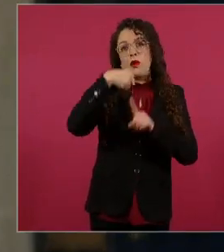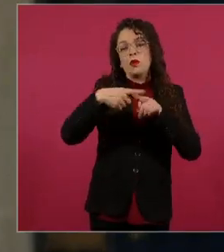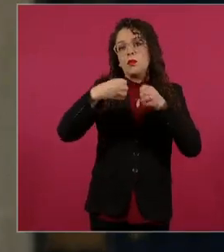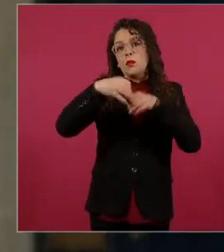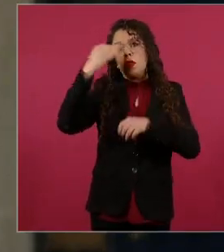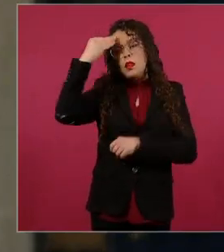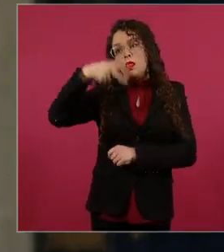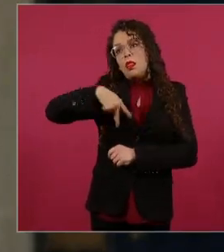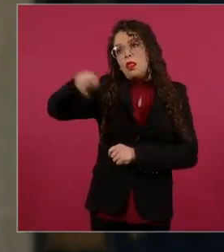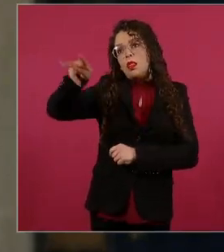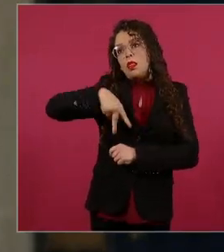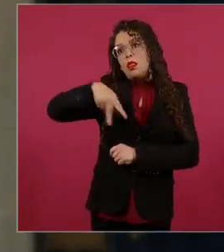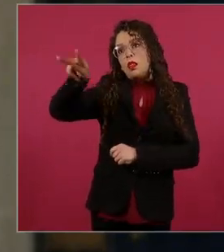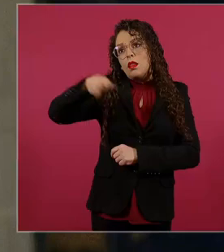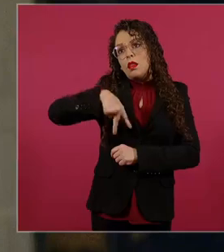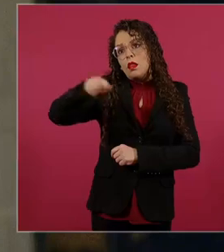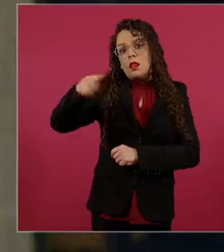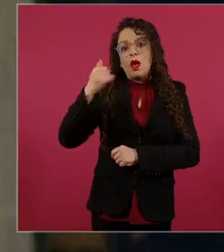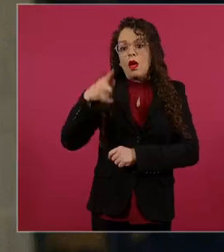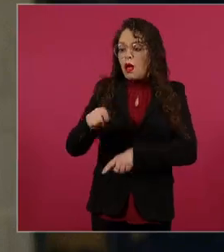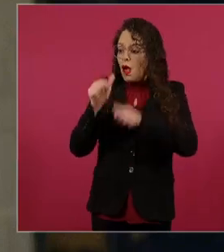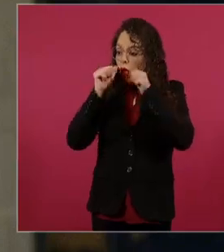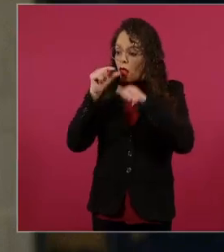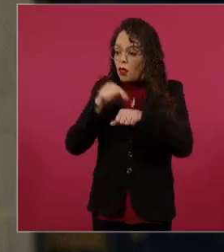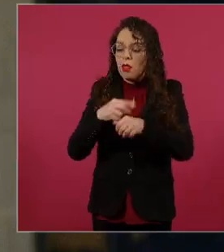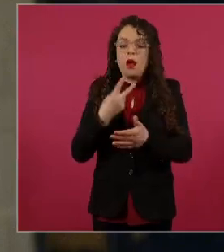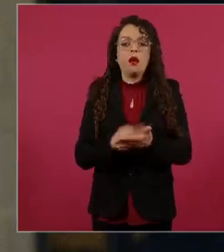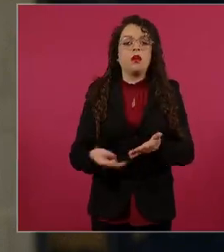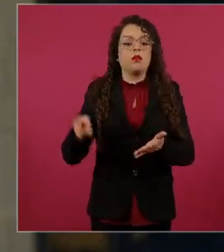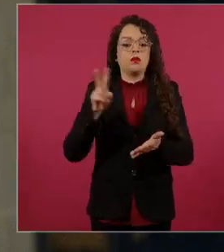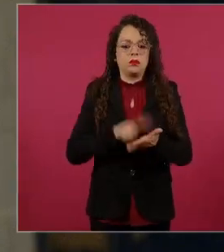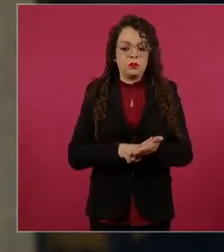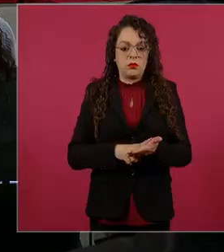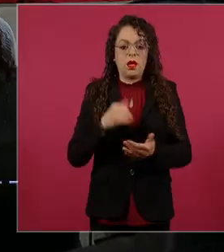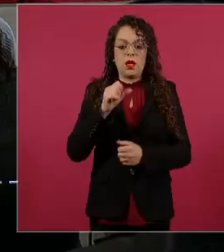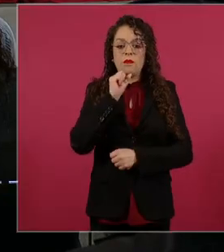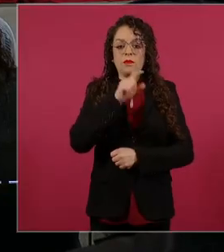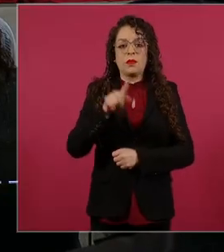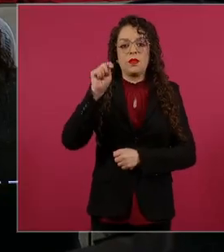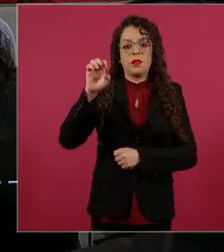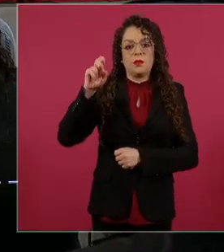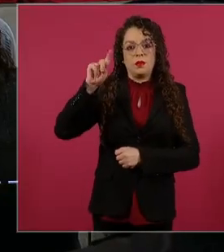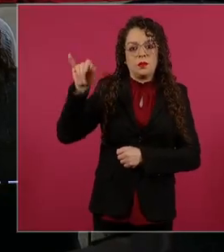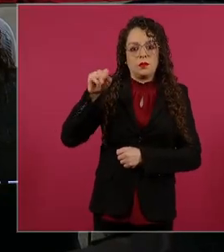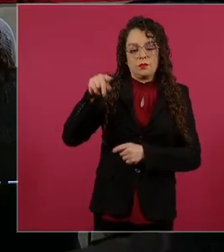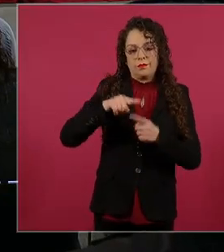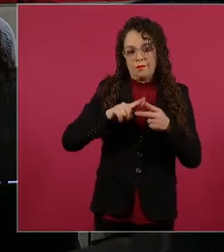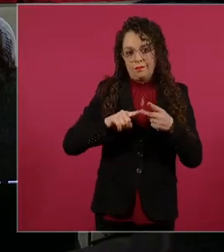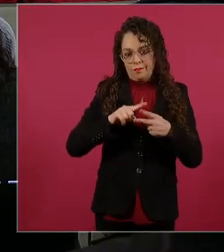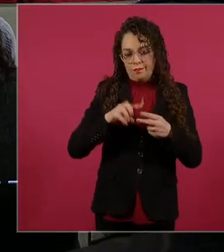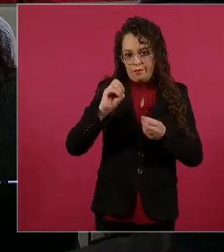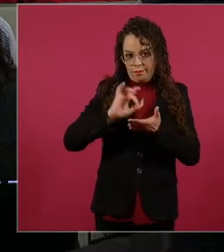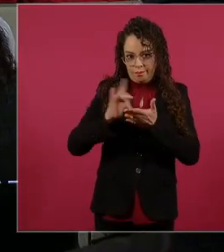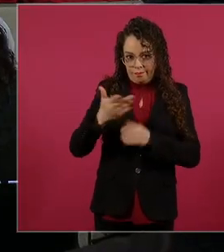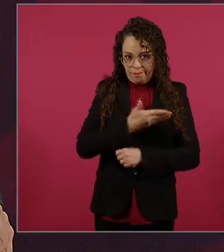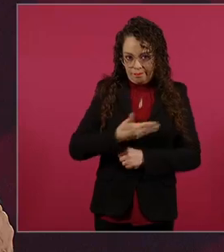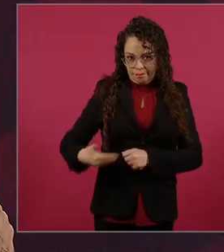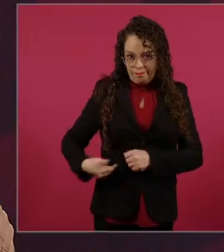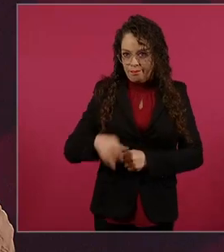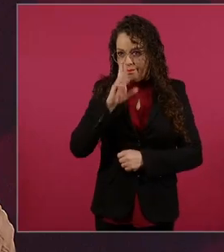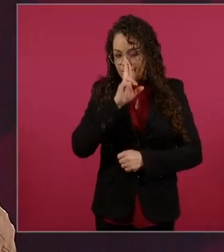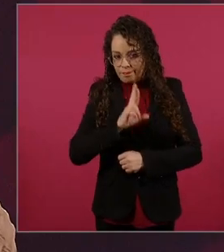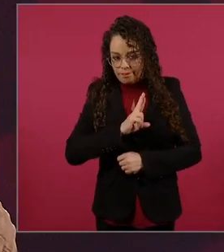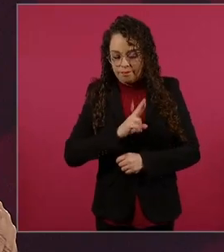de regreso más la atención médica. Es preguntarle justamente eso y también lo del tribunal electoral, por favor. Muchas gracias, presidente. Sí, mire, lo del tribunal